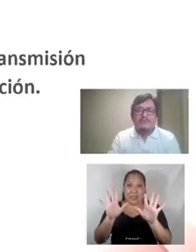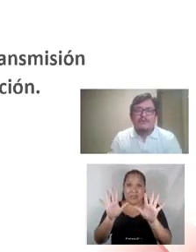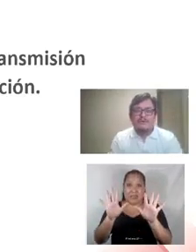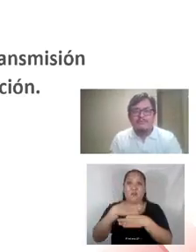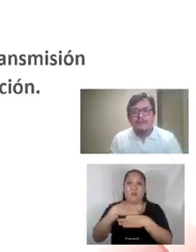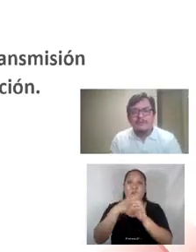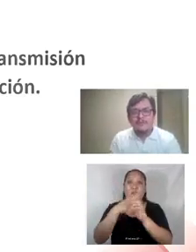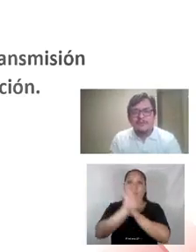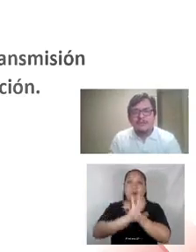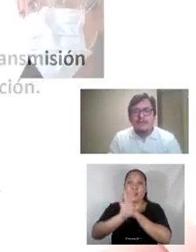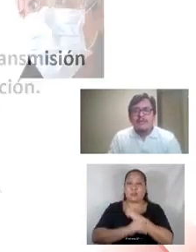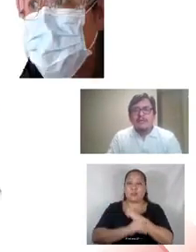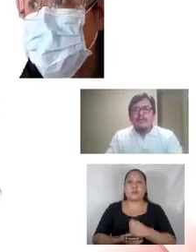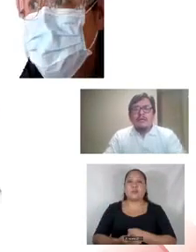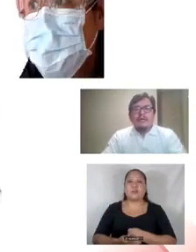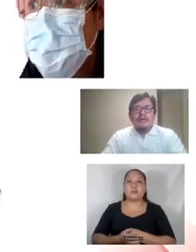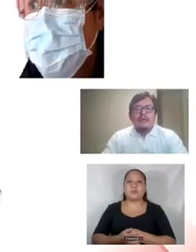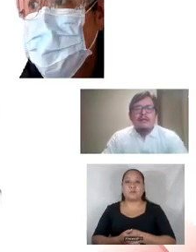casas. Siguiente, por favor.